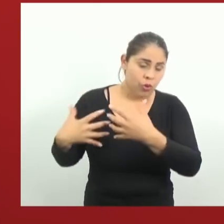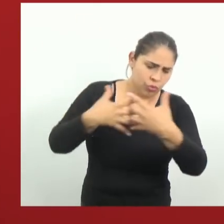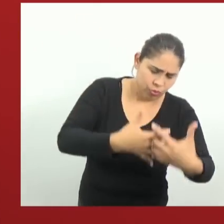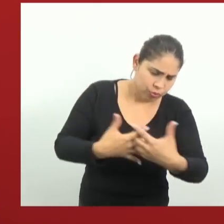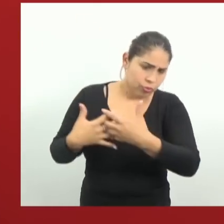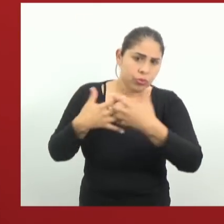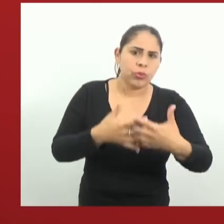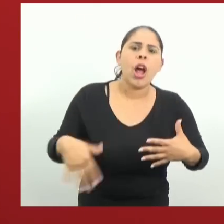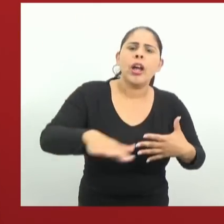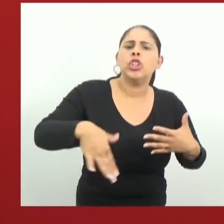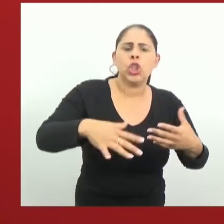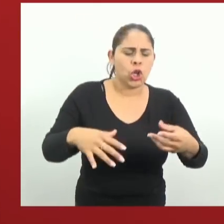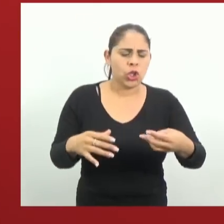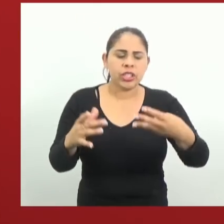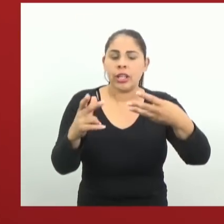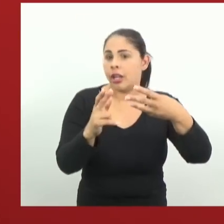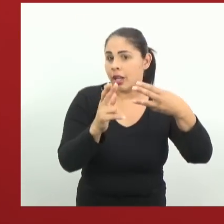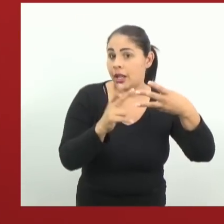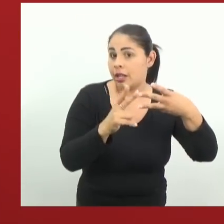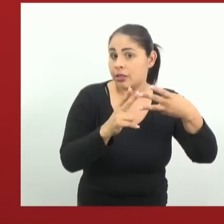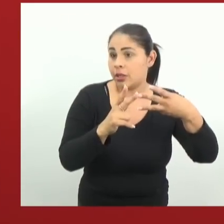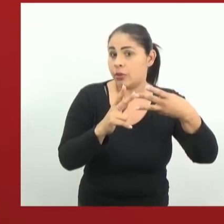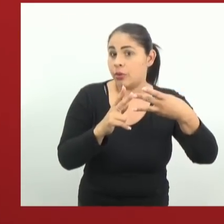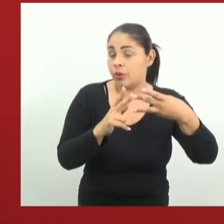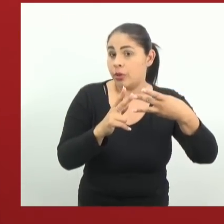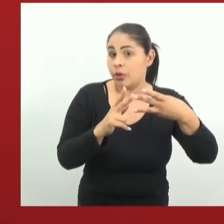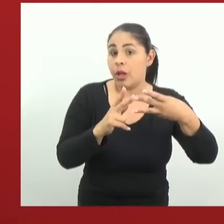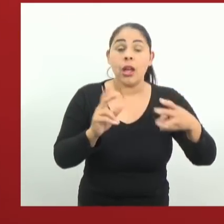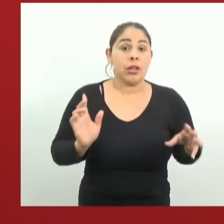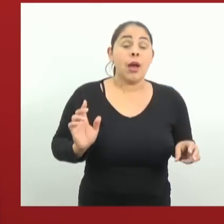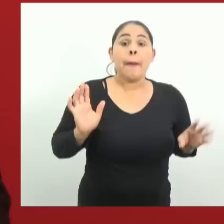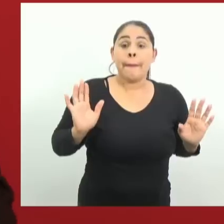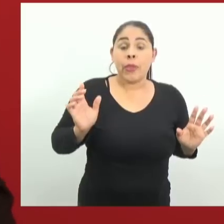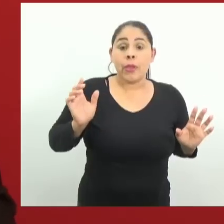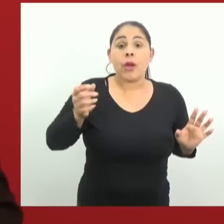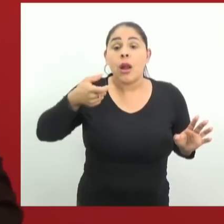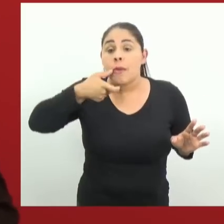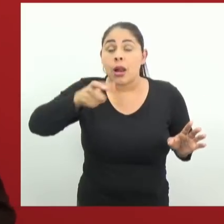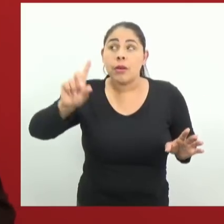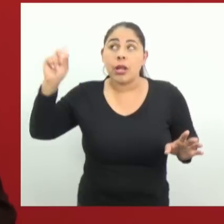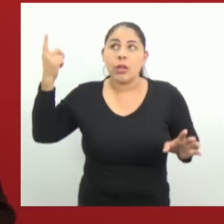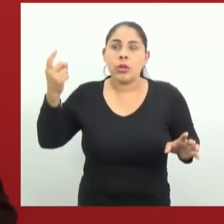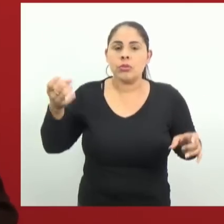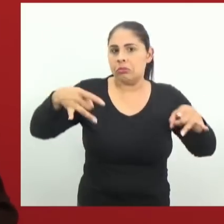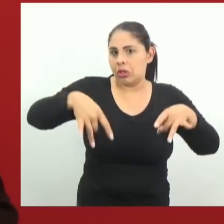tan difícil aprender un pasaje de memoria, un salmo?